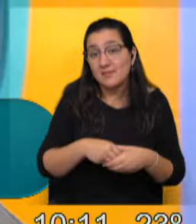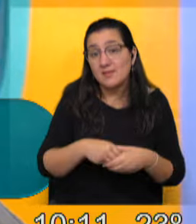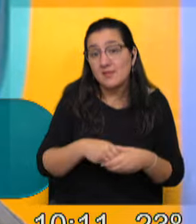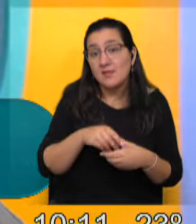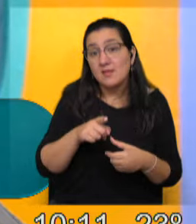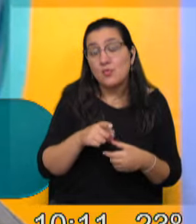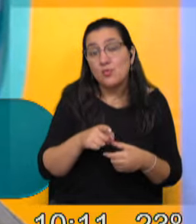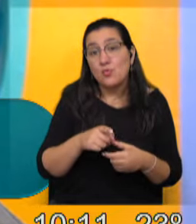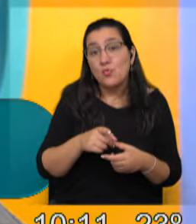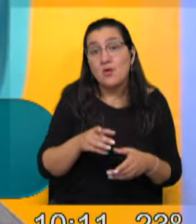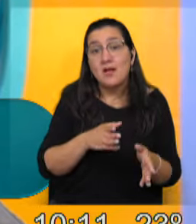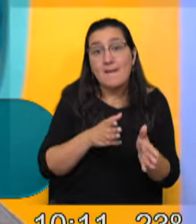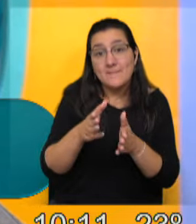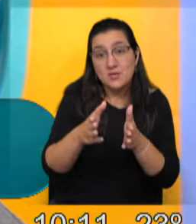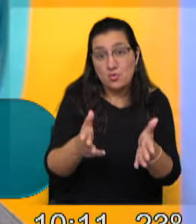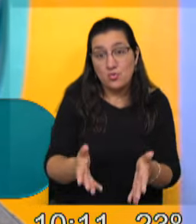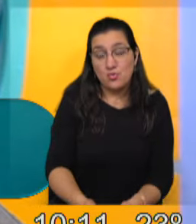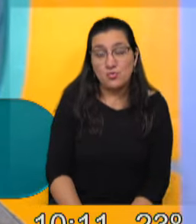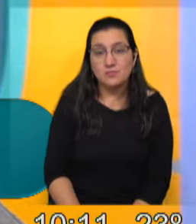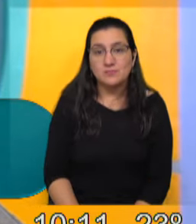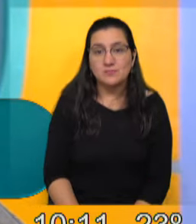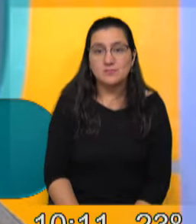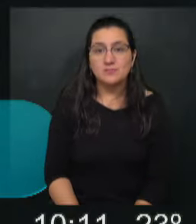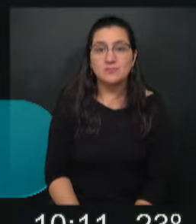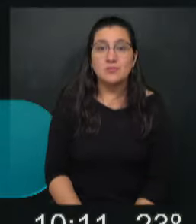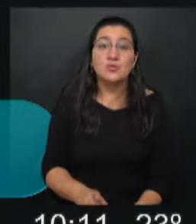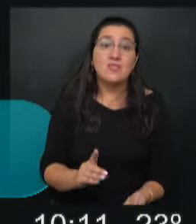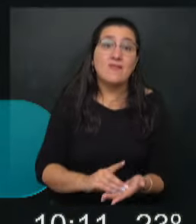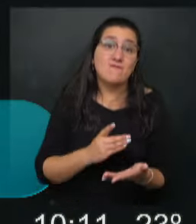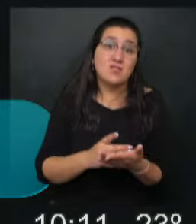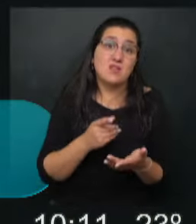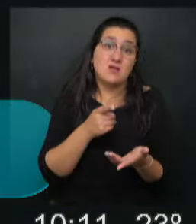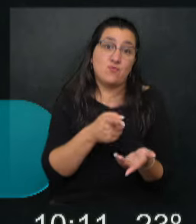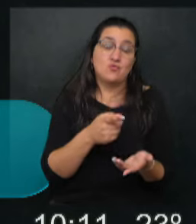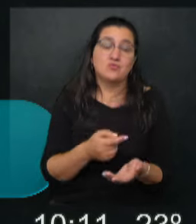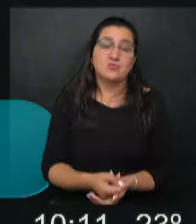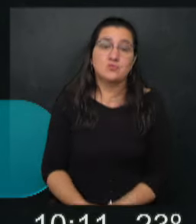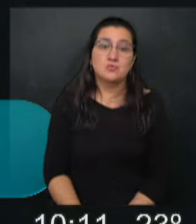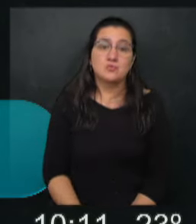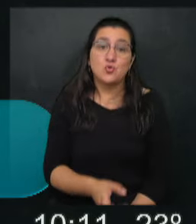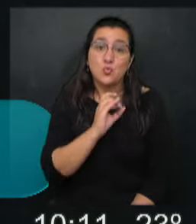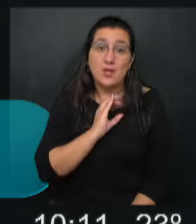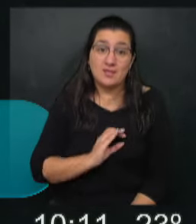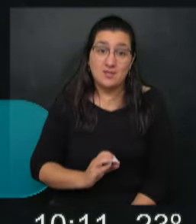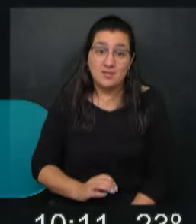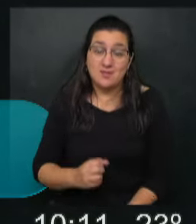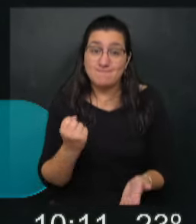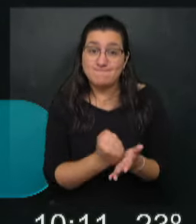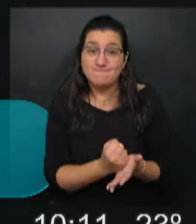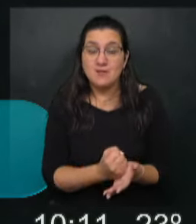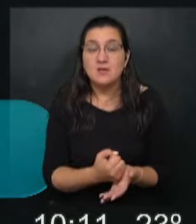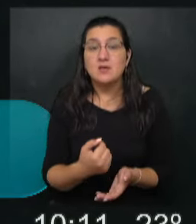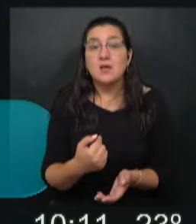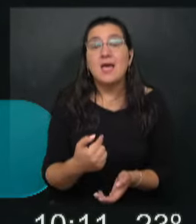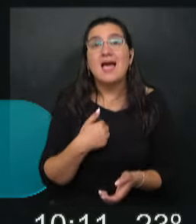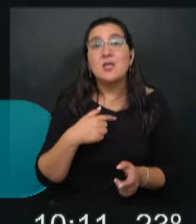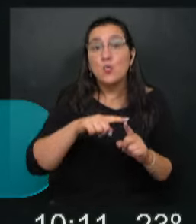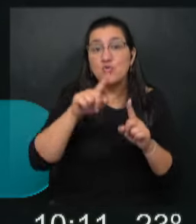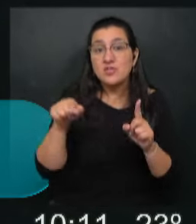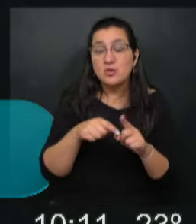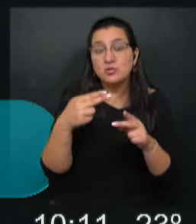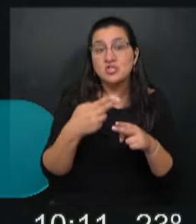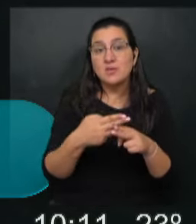tu camino que no vimos allí. Sí. Pero que te ha definido. Sí, no, por supuesto. Yo a través del disco Soy Pecadora, como que abrí